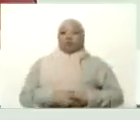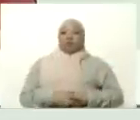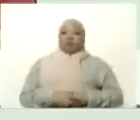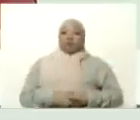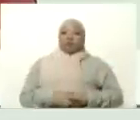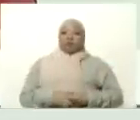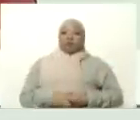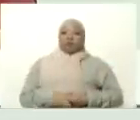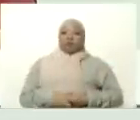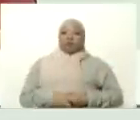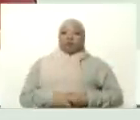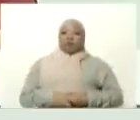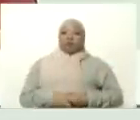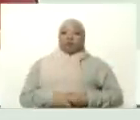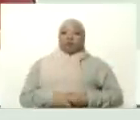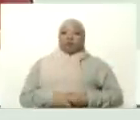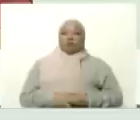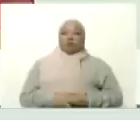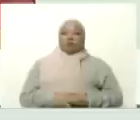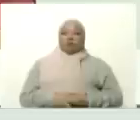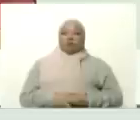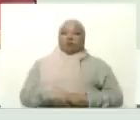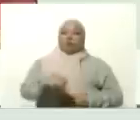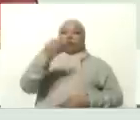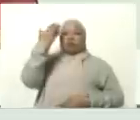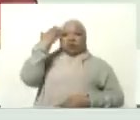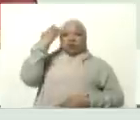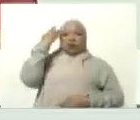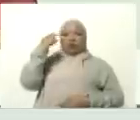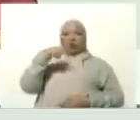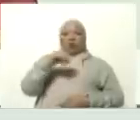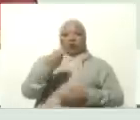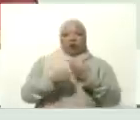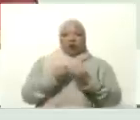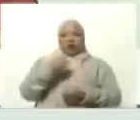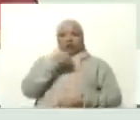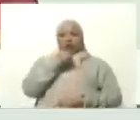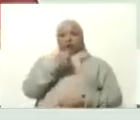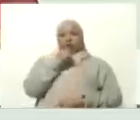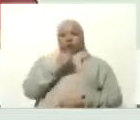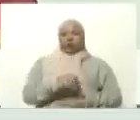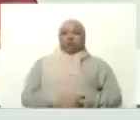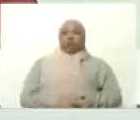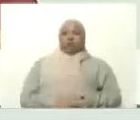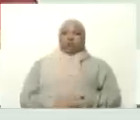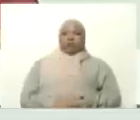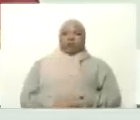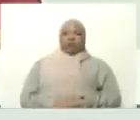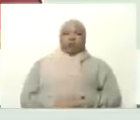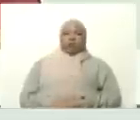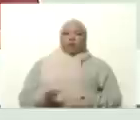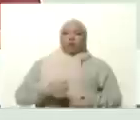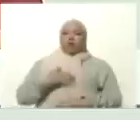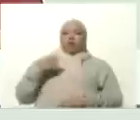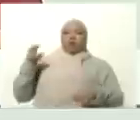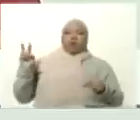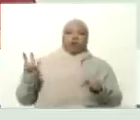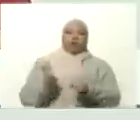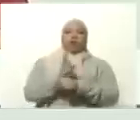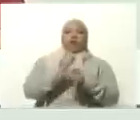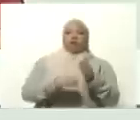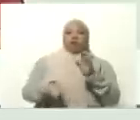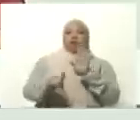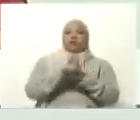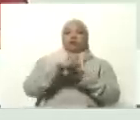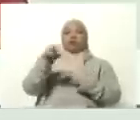dé ese paso en este momento, ellos saben lo que están haciendo. Y ellos saben que no pueden violar ni las leyes, ni la Constitución